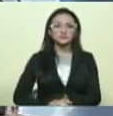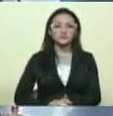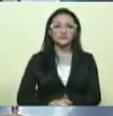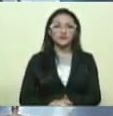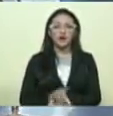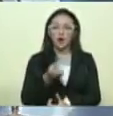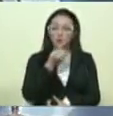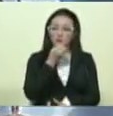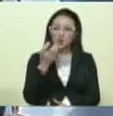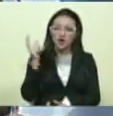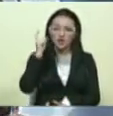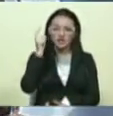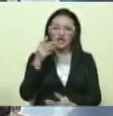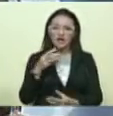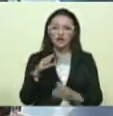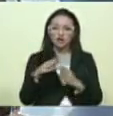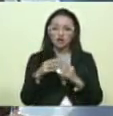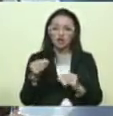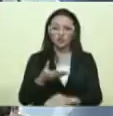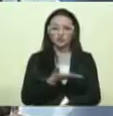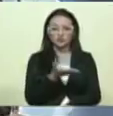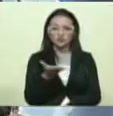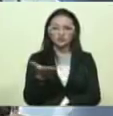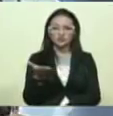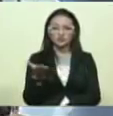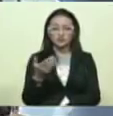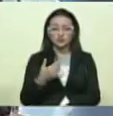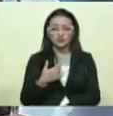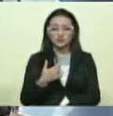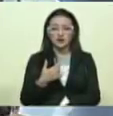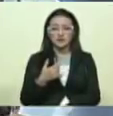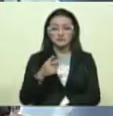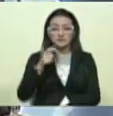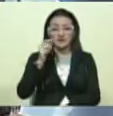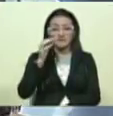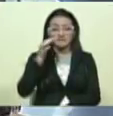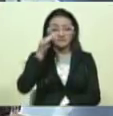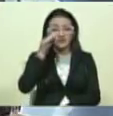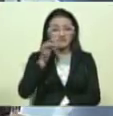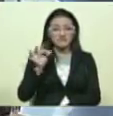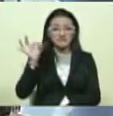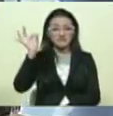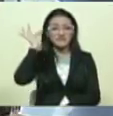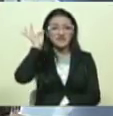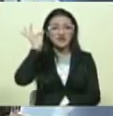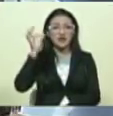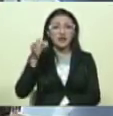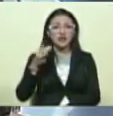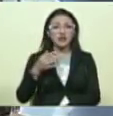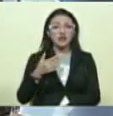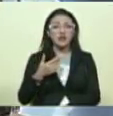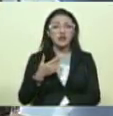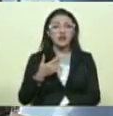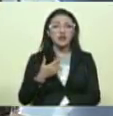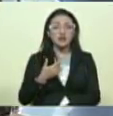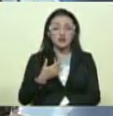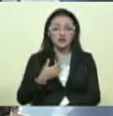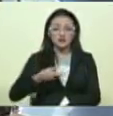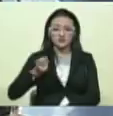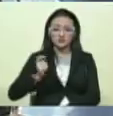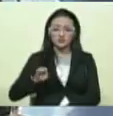todos ustedes. Como fiscal general de la República, quiero esta mañana, a esta hora del